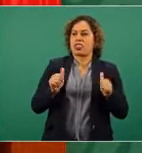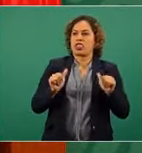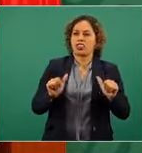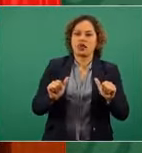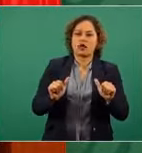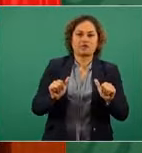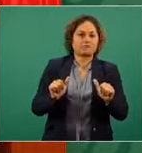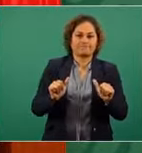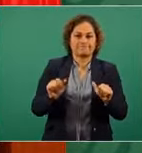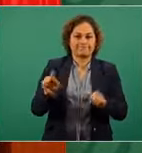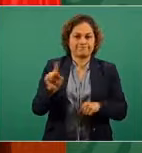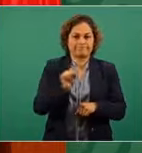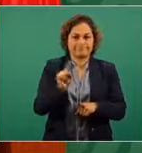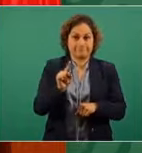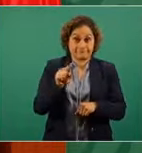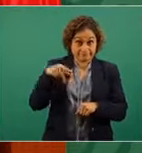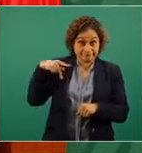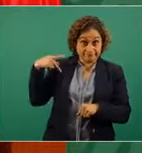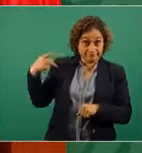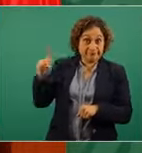de un estadista.